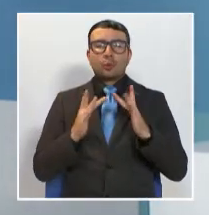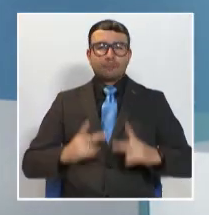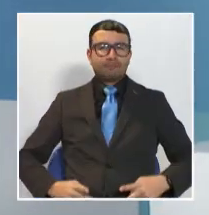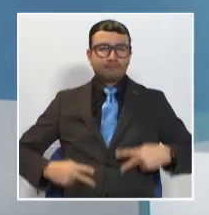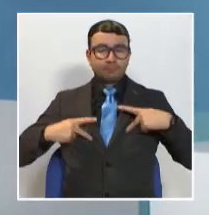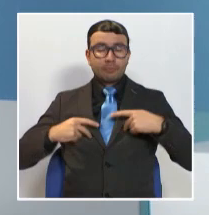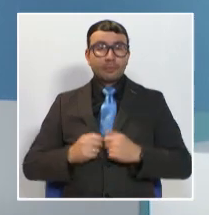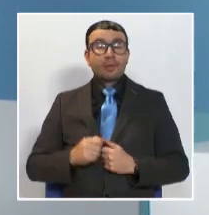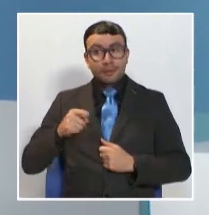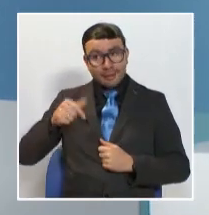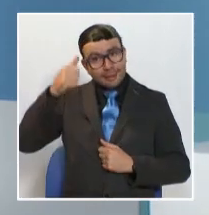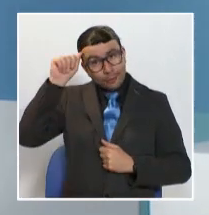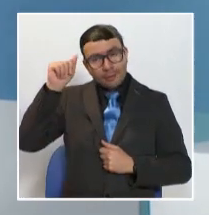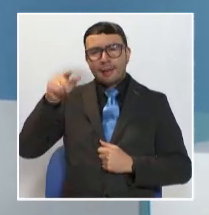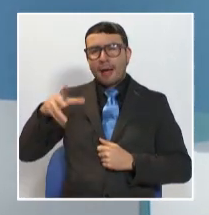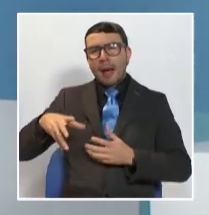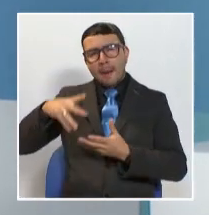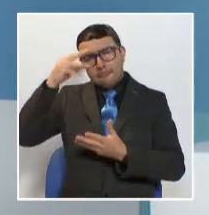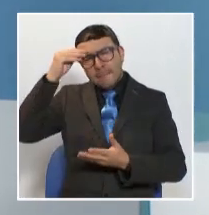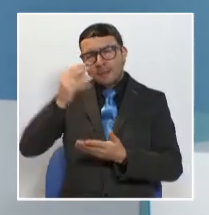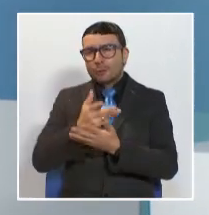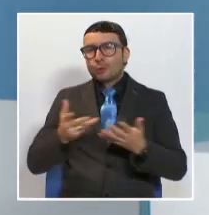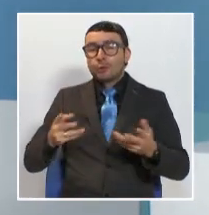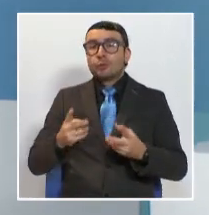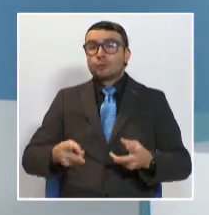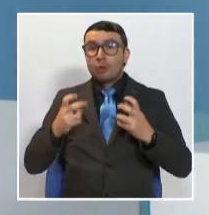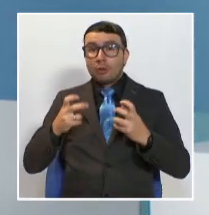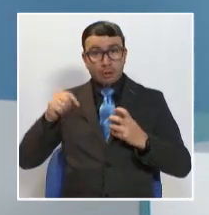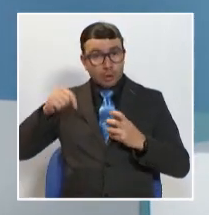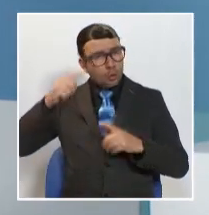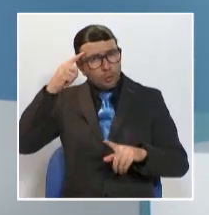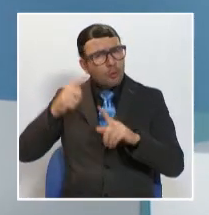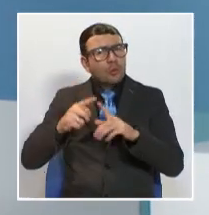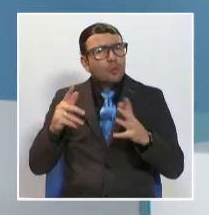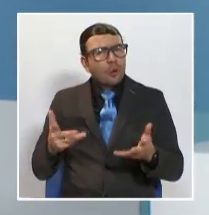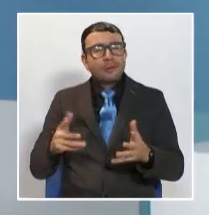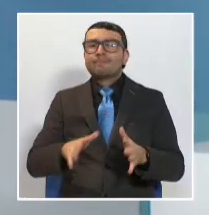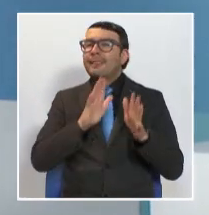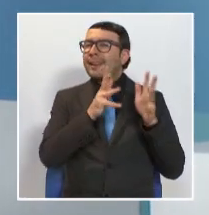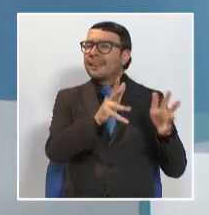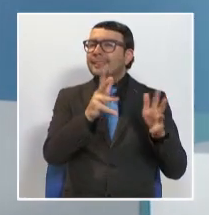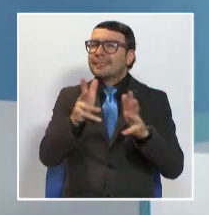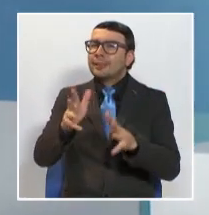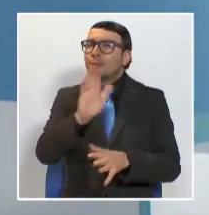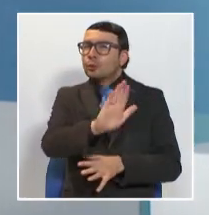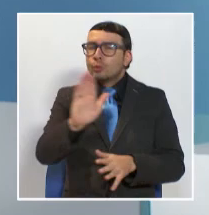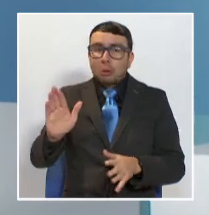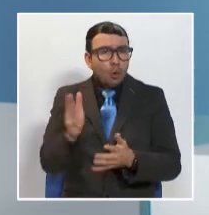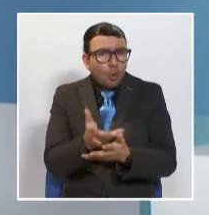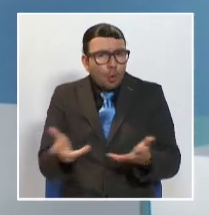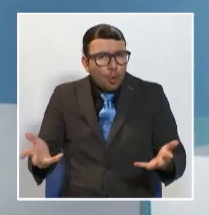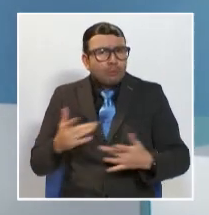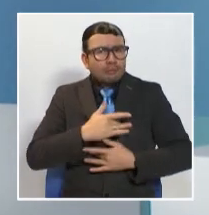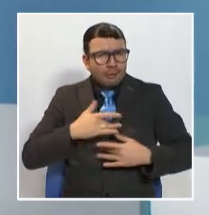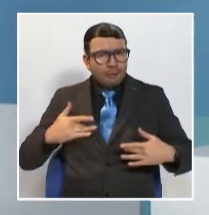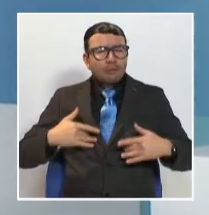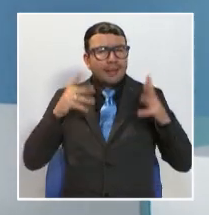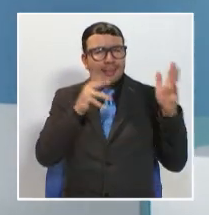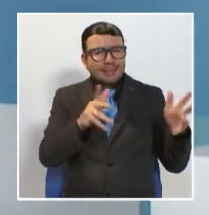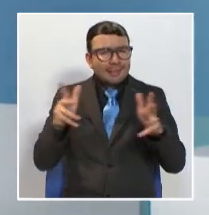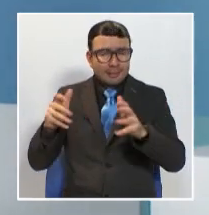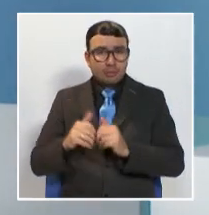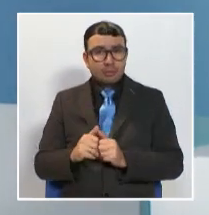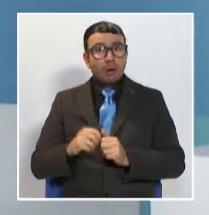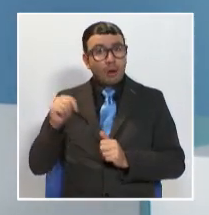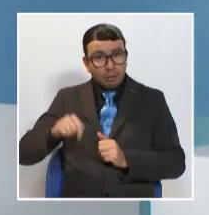porque recuerden que la finalidad de este programa es poder enseñarles a ustedes temas diferentes acerca de la salud. Recuerden que aquí